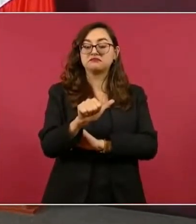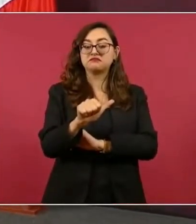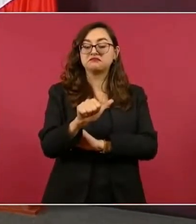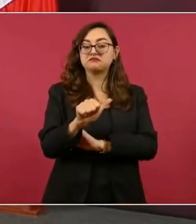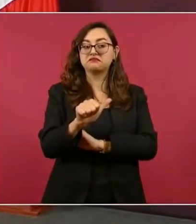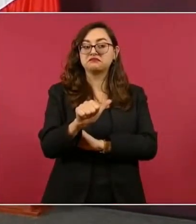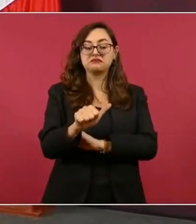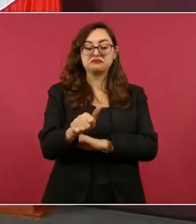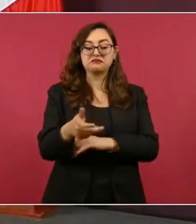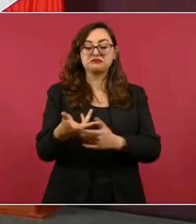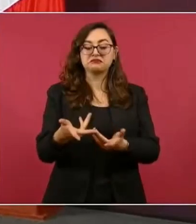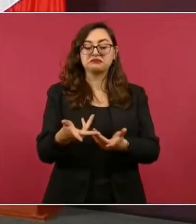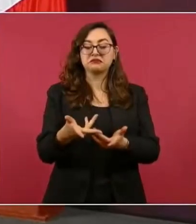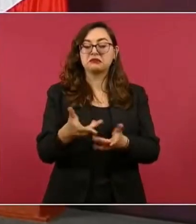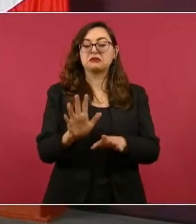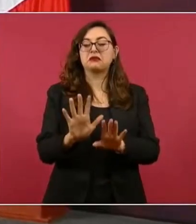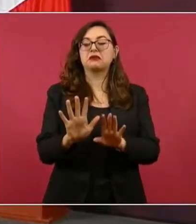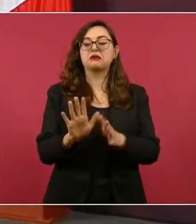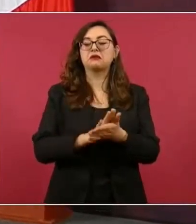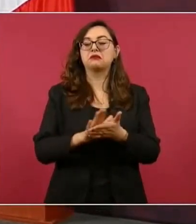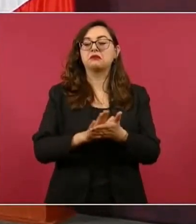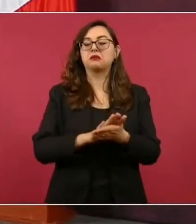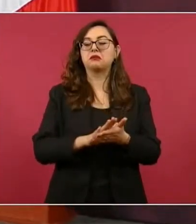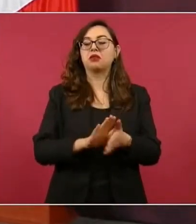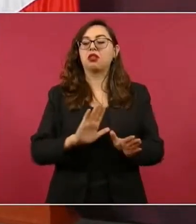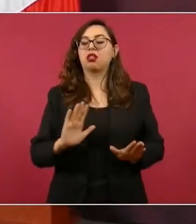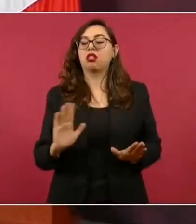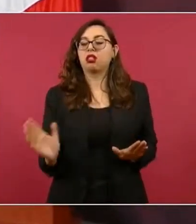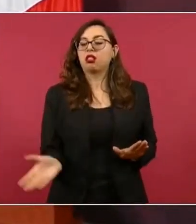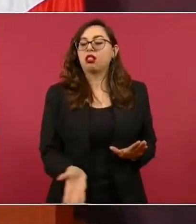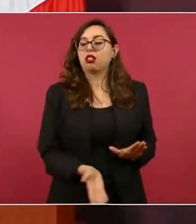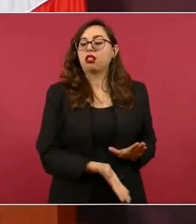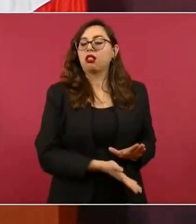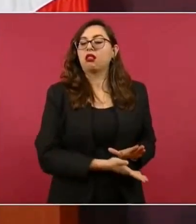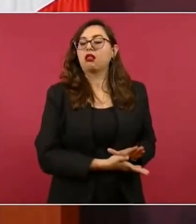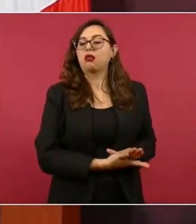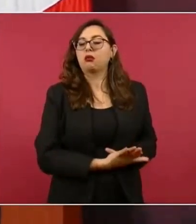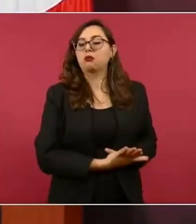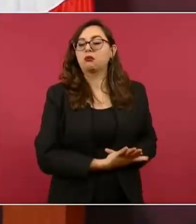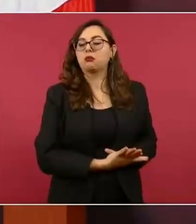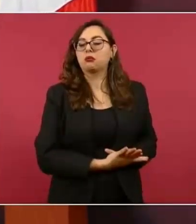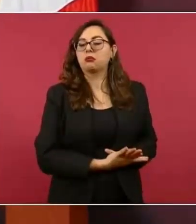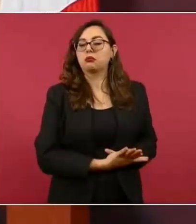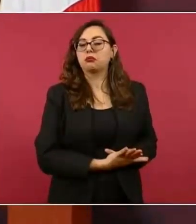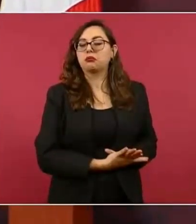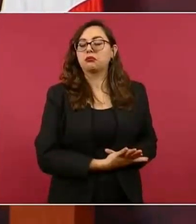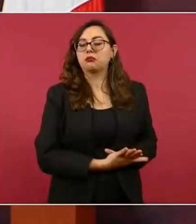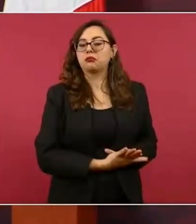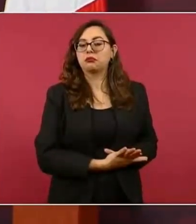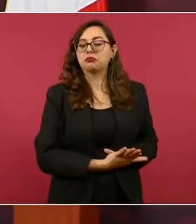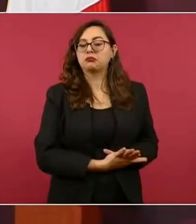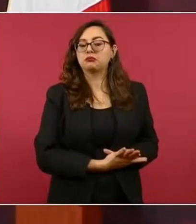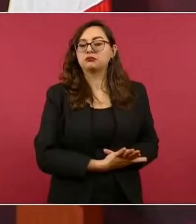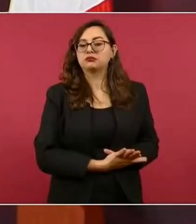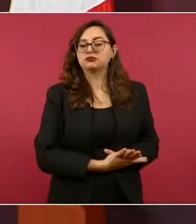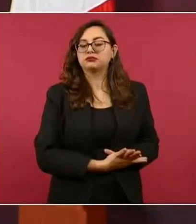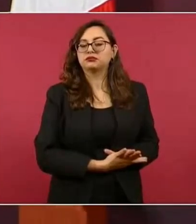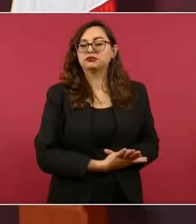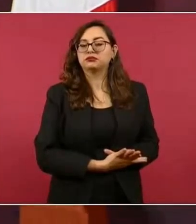decide archivar todo el expediente y extiende